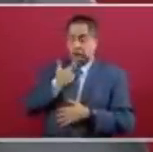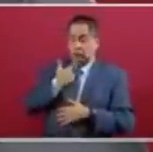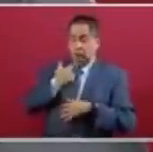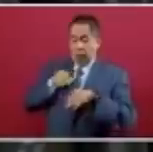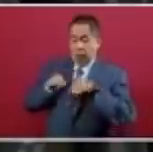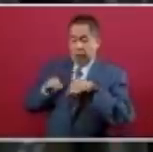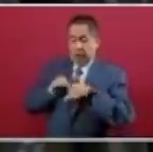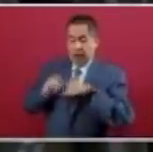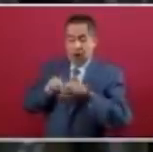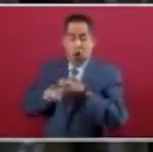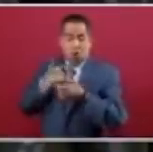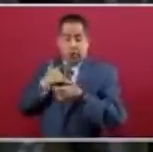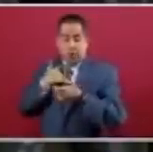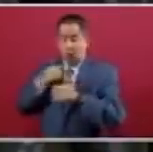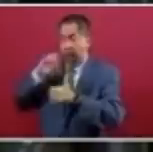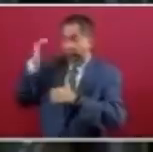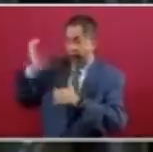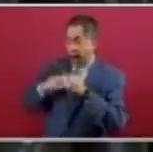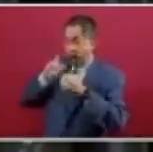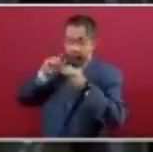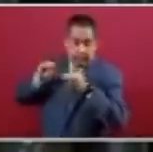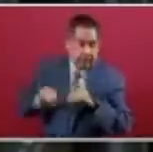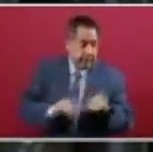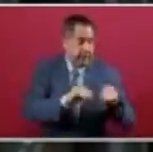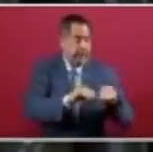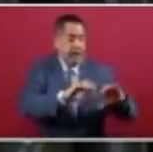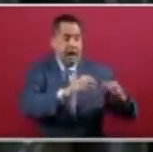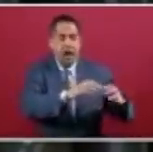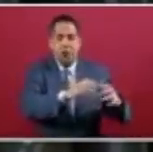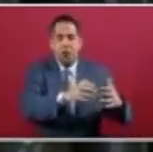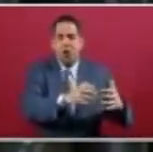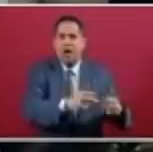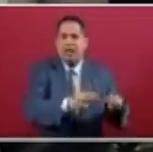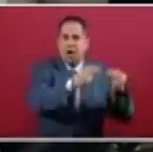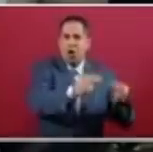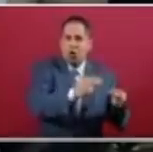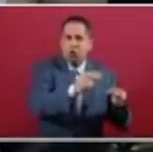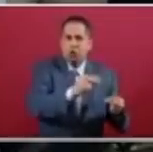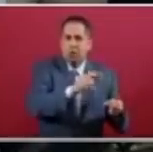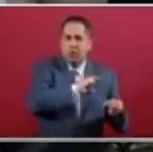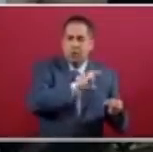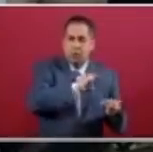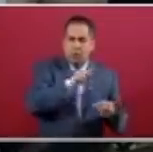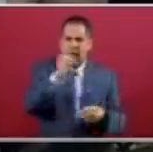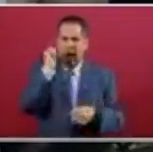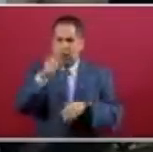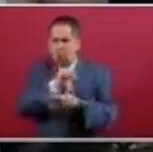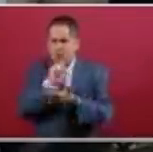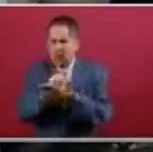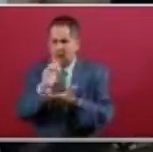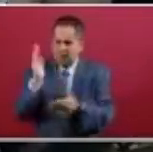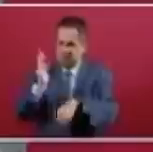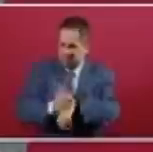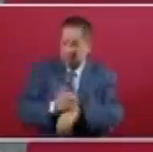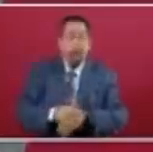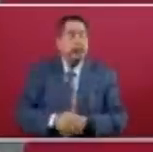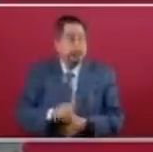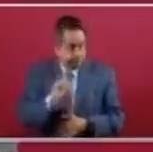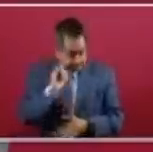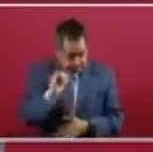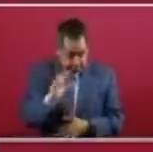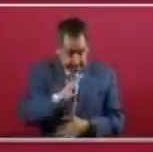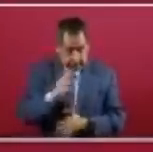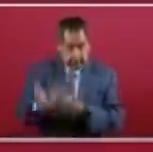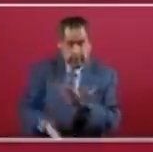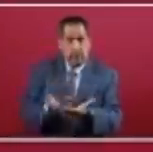hagan esta clase de movimientos? ¿Una ley, una reforma, cualquier cosa? Muchas gracias. Sí, ya está en una